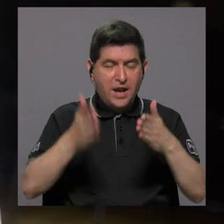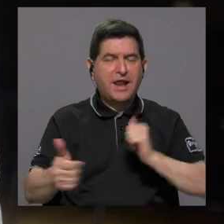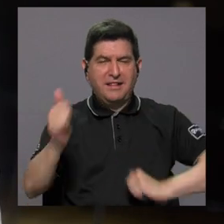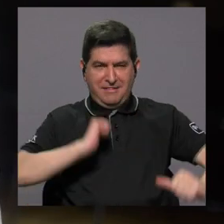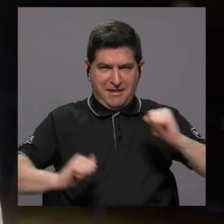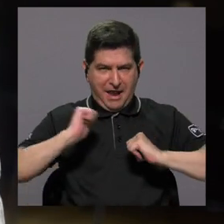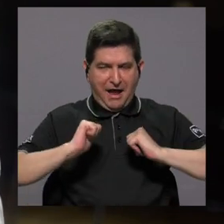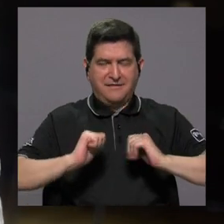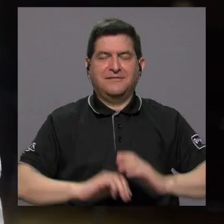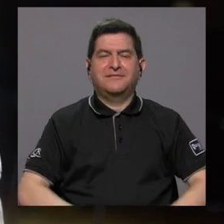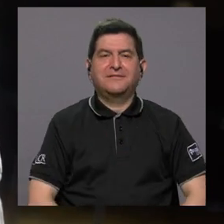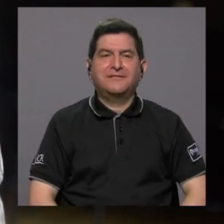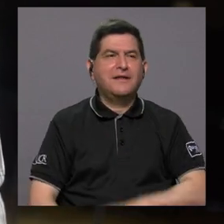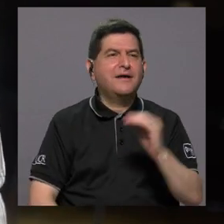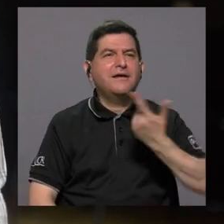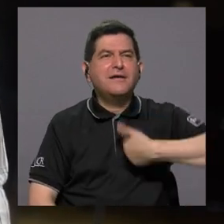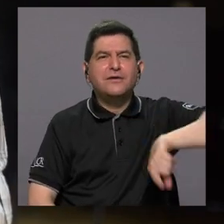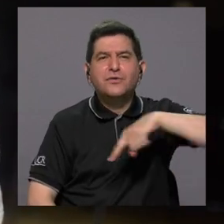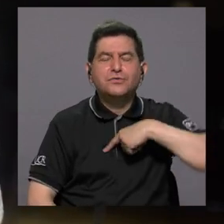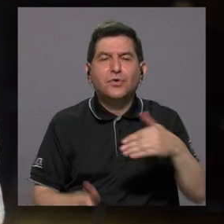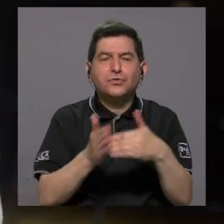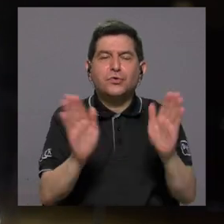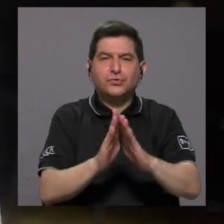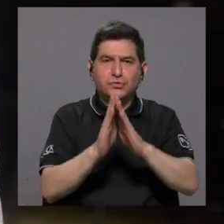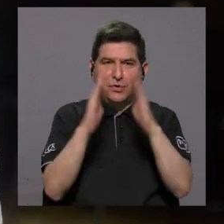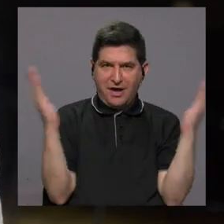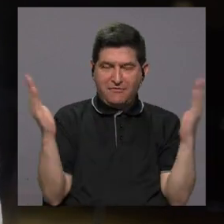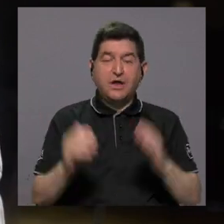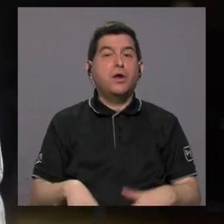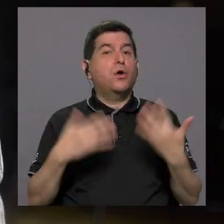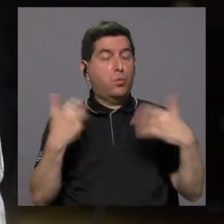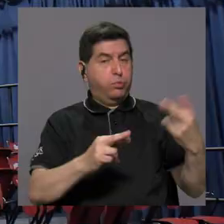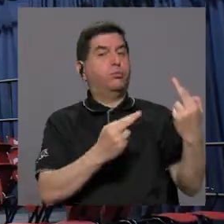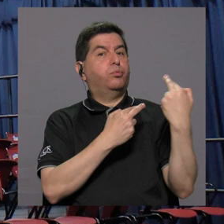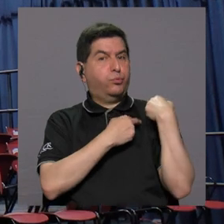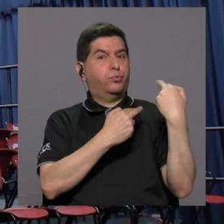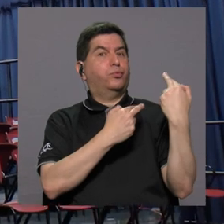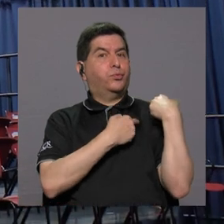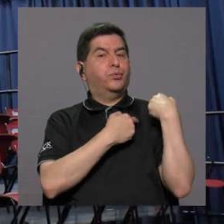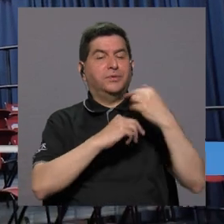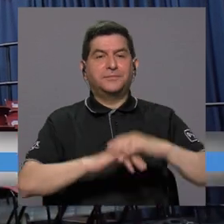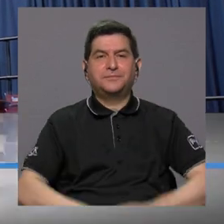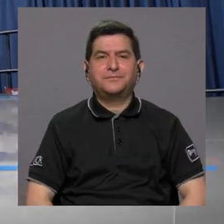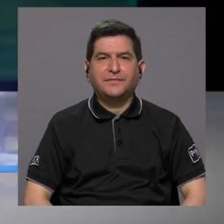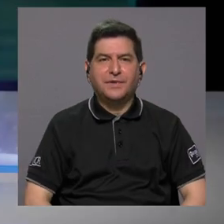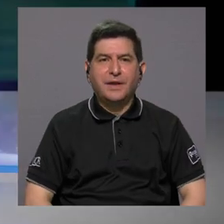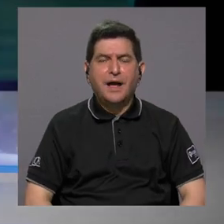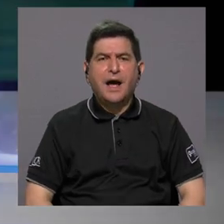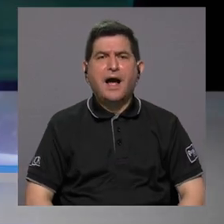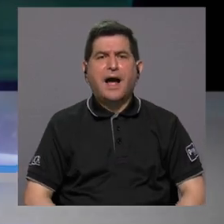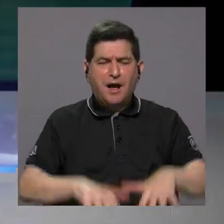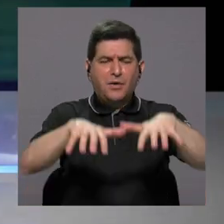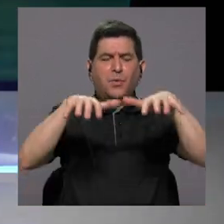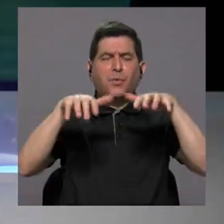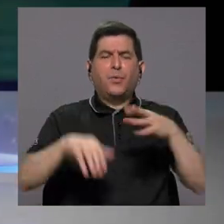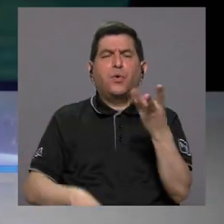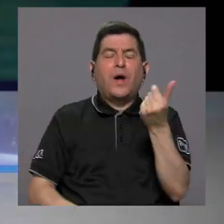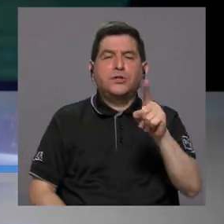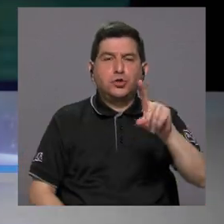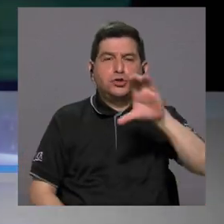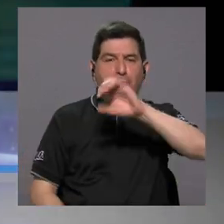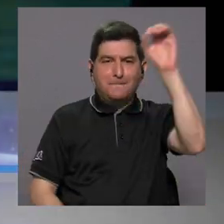artes dramáticas y poder reabrirlo también es una gran responsabilidad. El aforo que se permite es